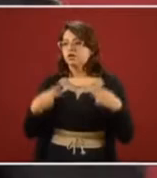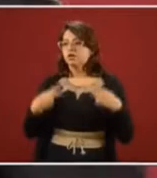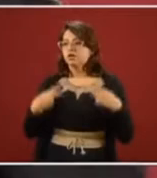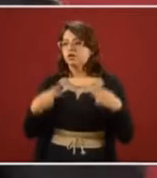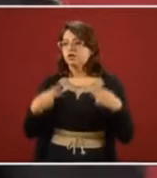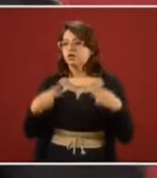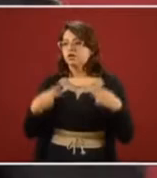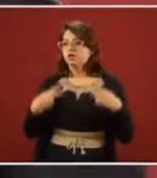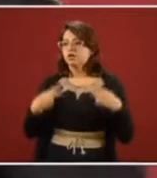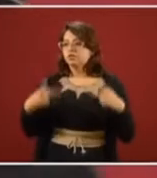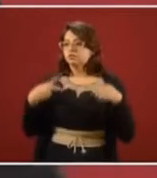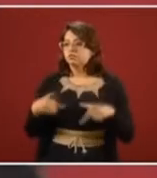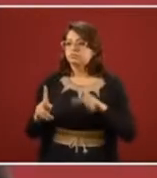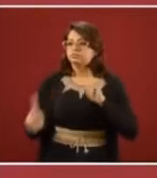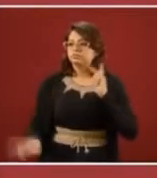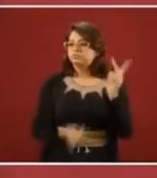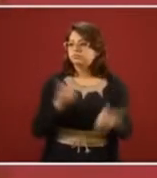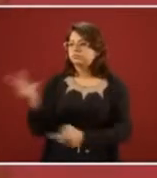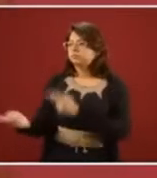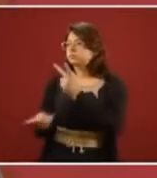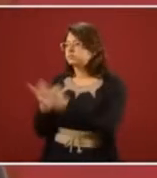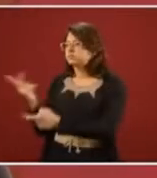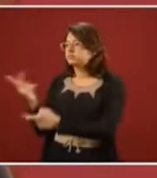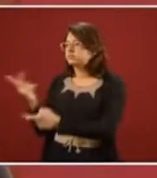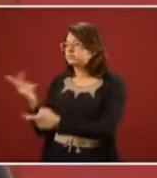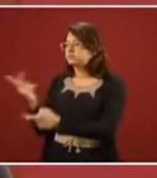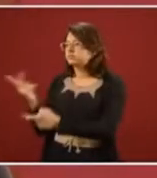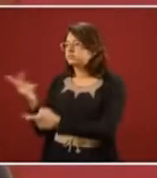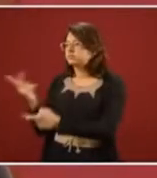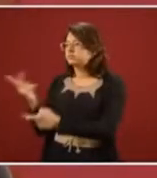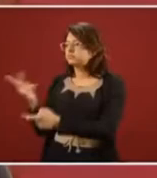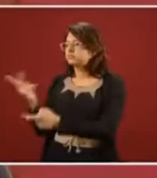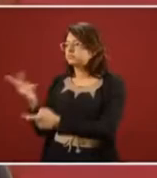we make ingresos gastos